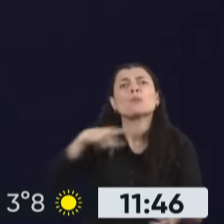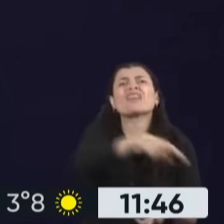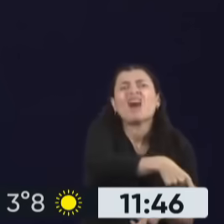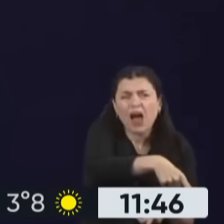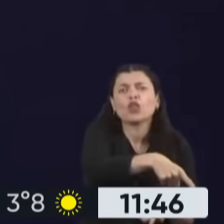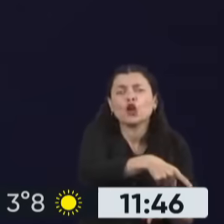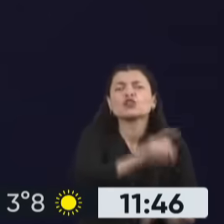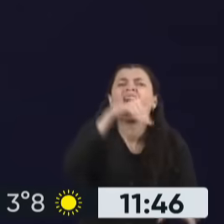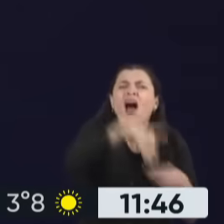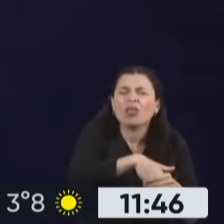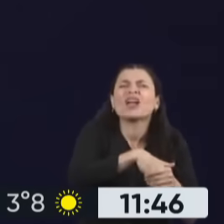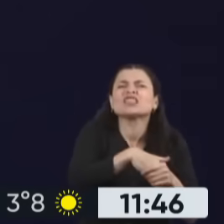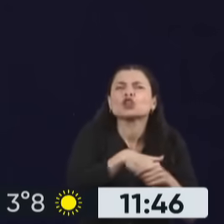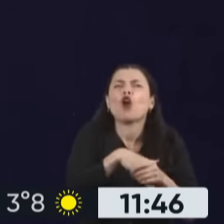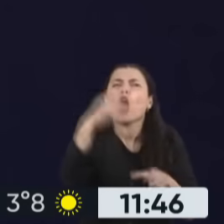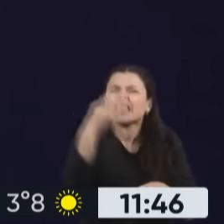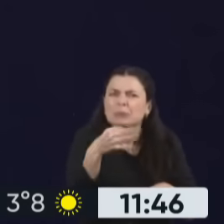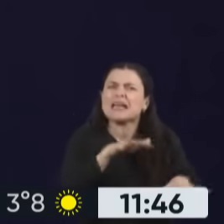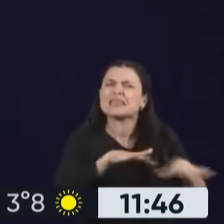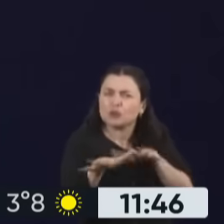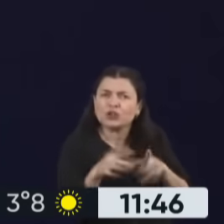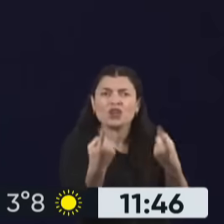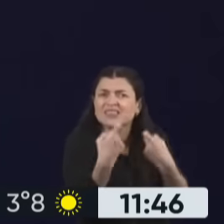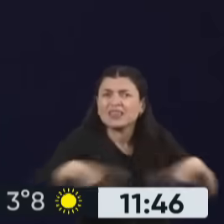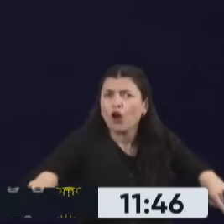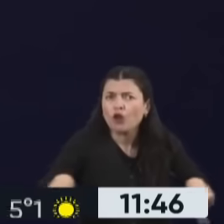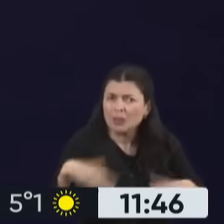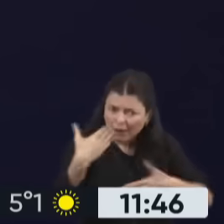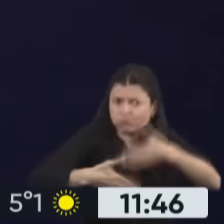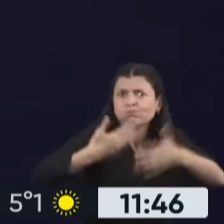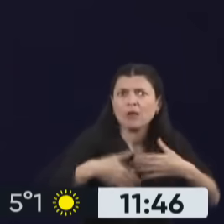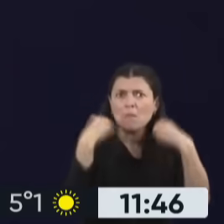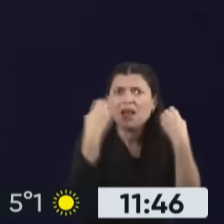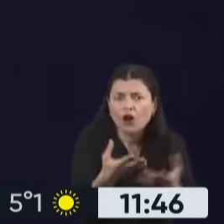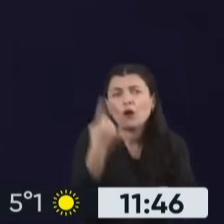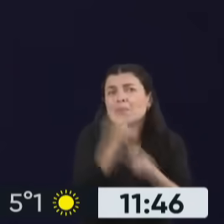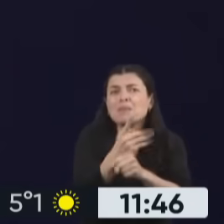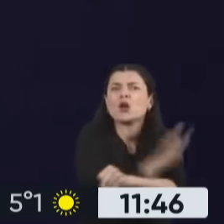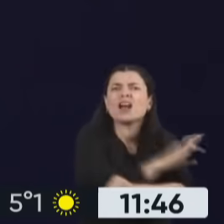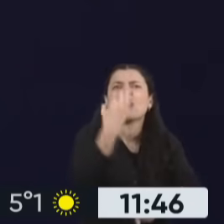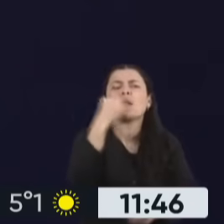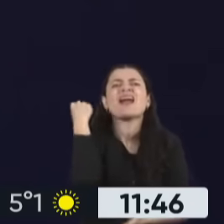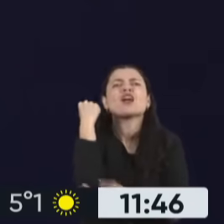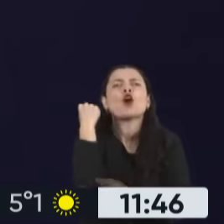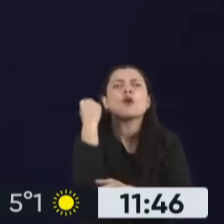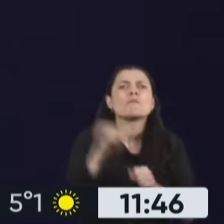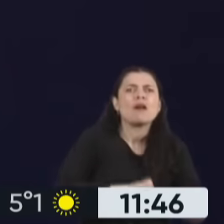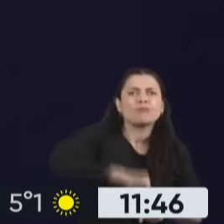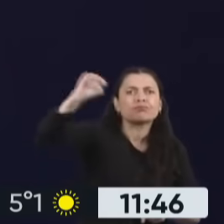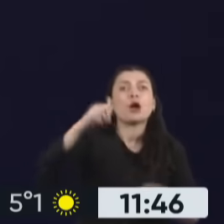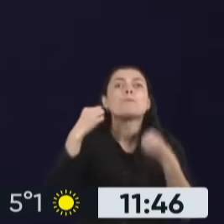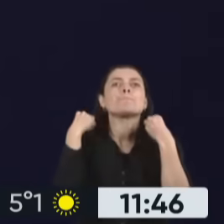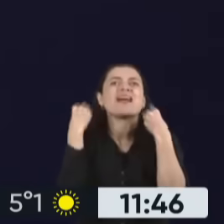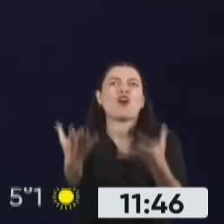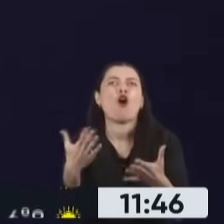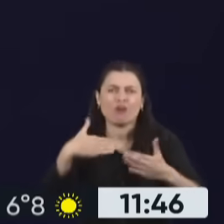condimentos, tiene algún combustible para que funcione, que básicamente es el crecimiento económico, ¿no? Crecimiento económico que se da por diferentes